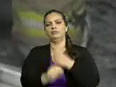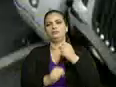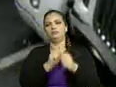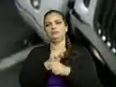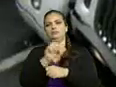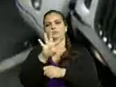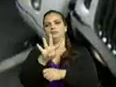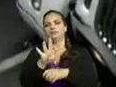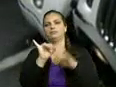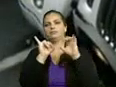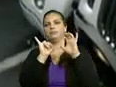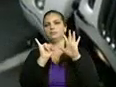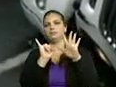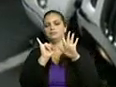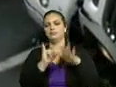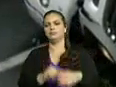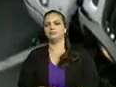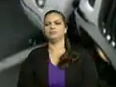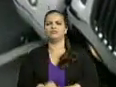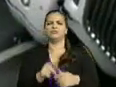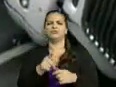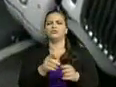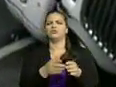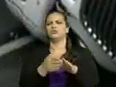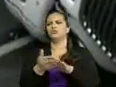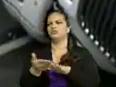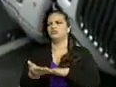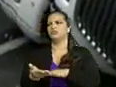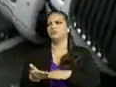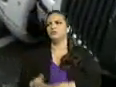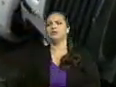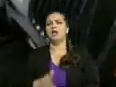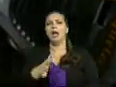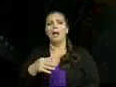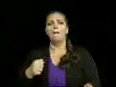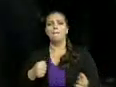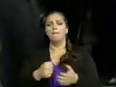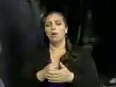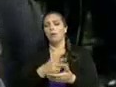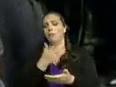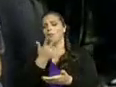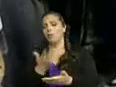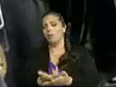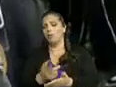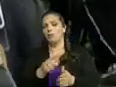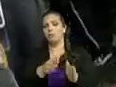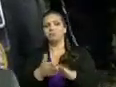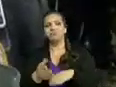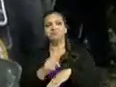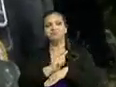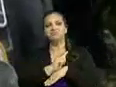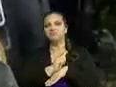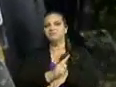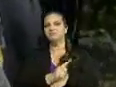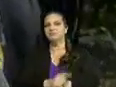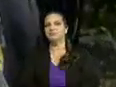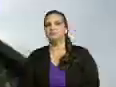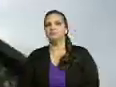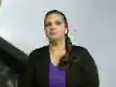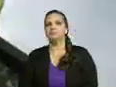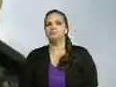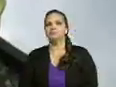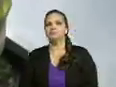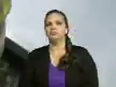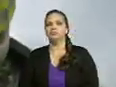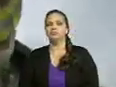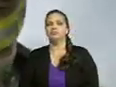el conductor. Su muerte se habría producido de manera instantánea. Con los compañeros del Cuerpo de Bomberos de Santo Domingo, trabajamos